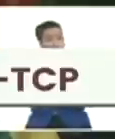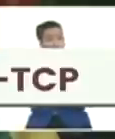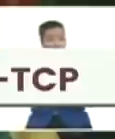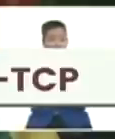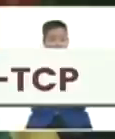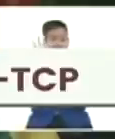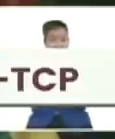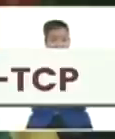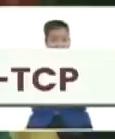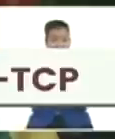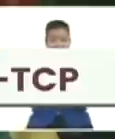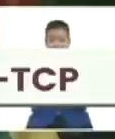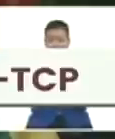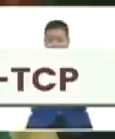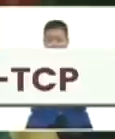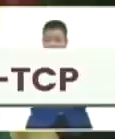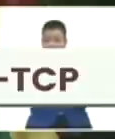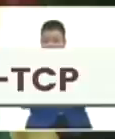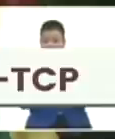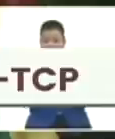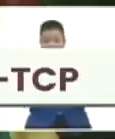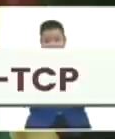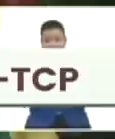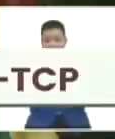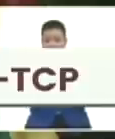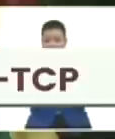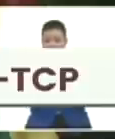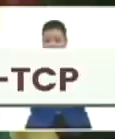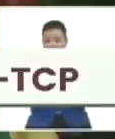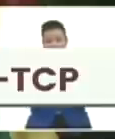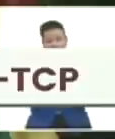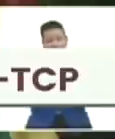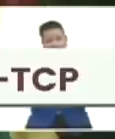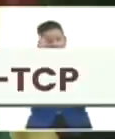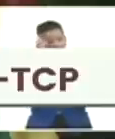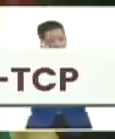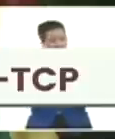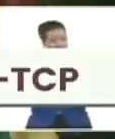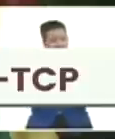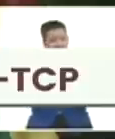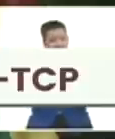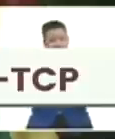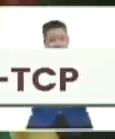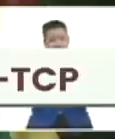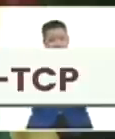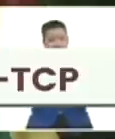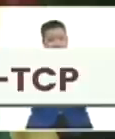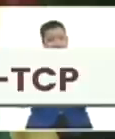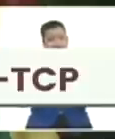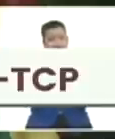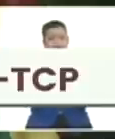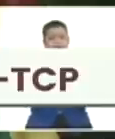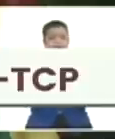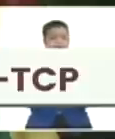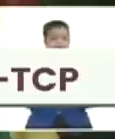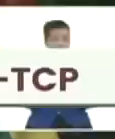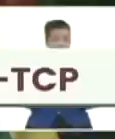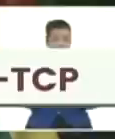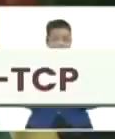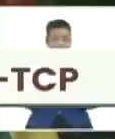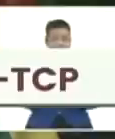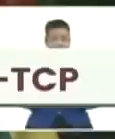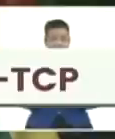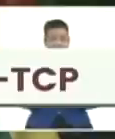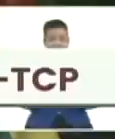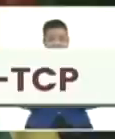a los dispositivos coloniales instalados y aplicados por la corona española para dominarnos,